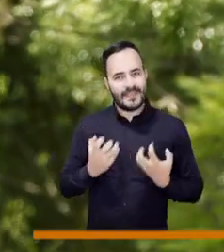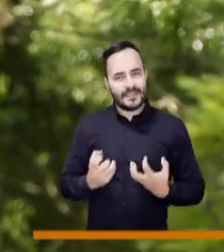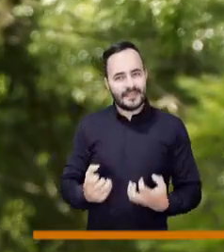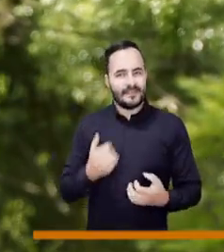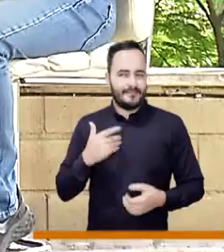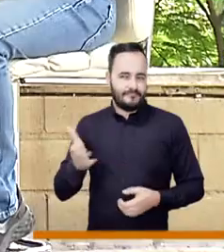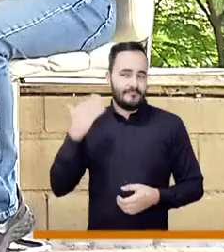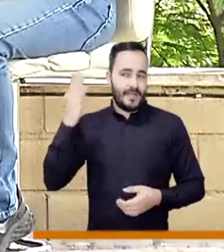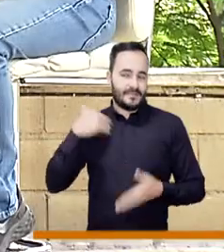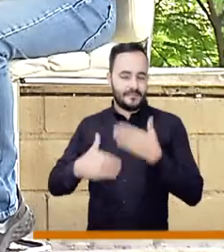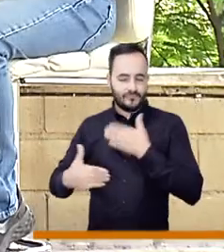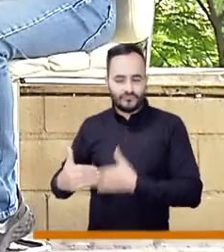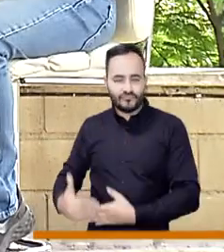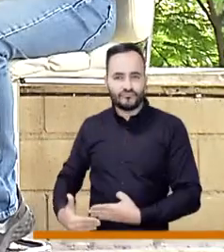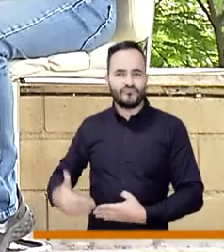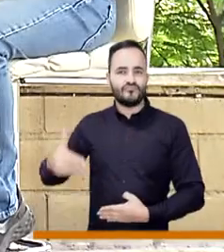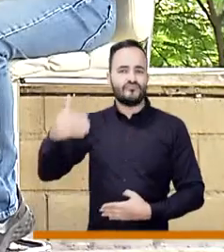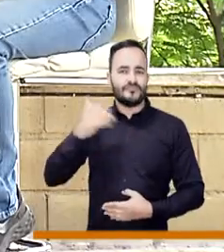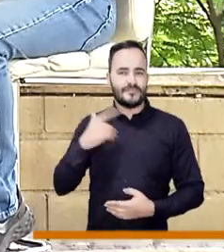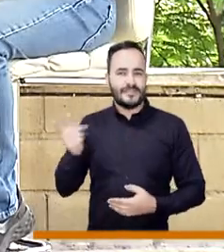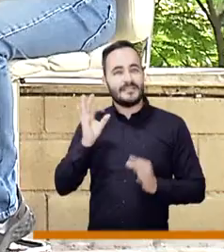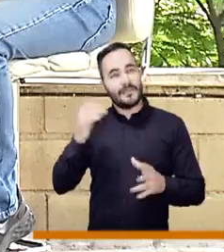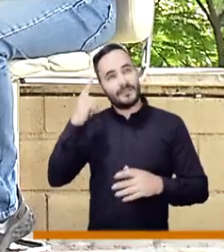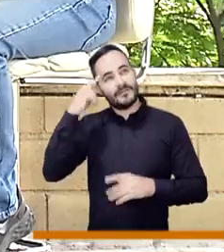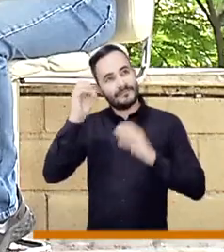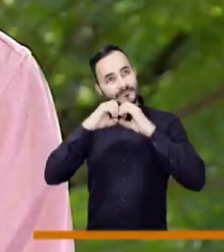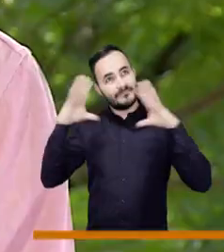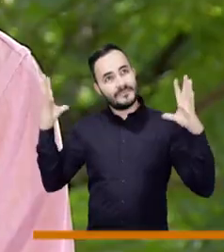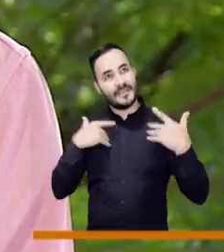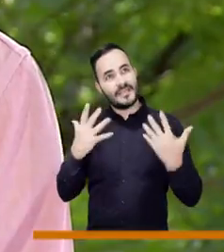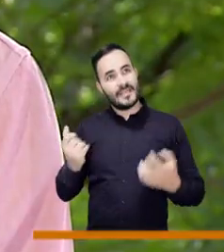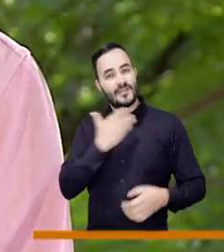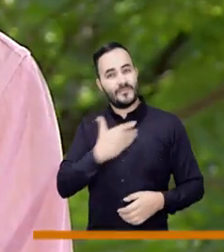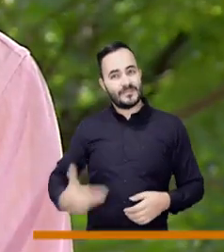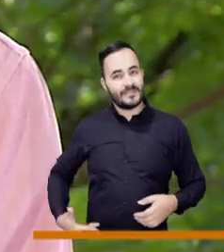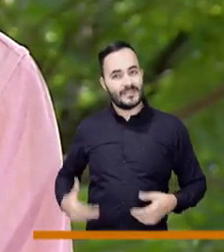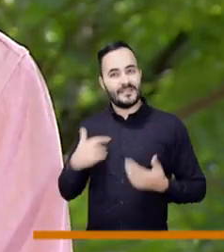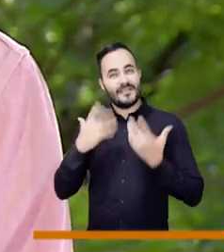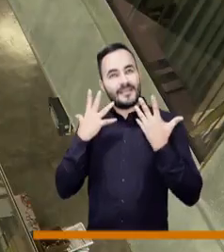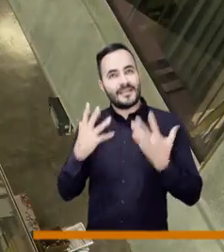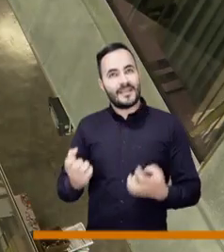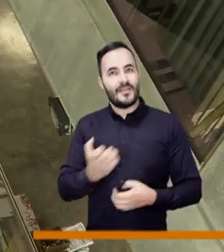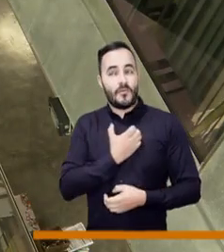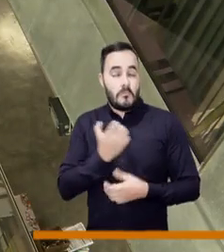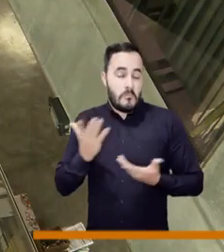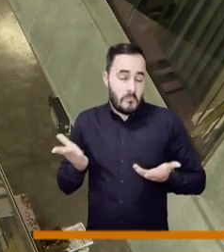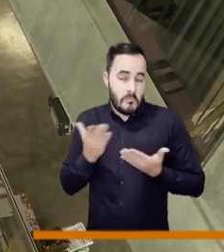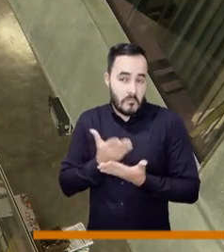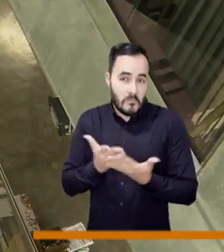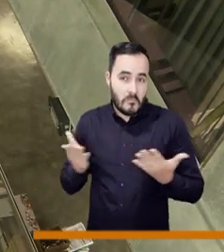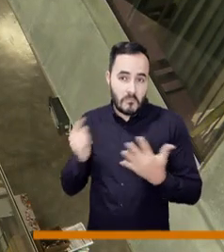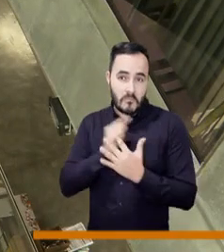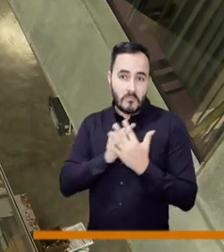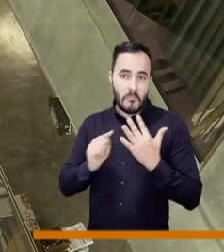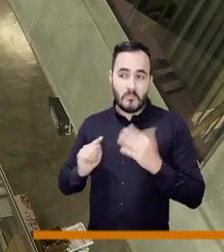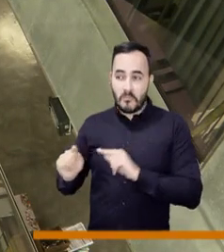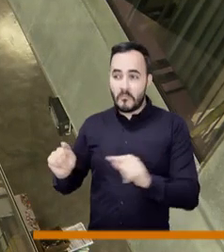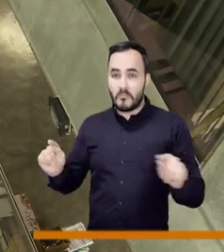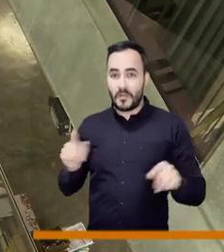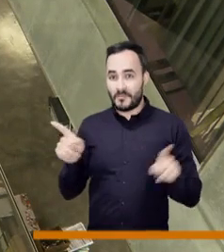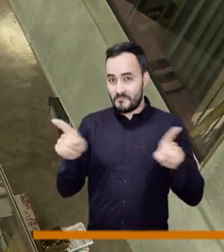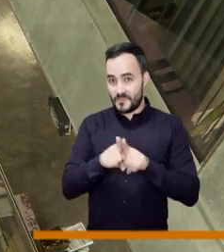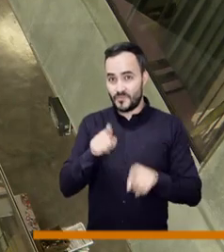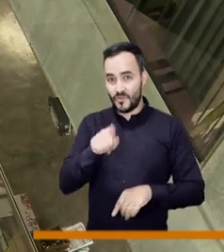los acompañaba desde niños, que uno decía, cuando sea grande quiero ser presidente, bueno, en fin, esa idea seguramente los